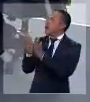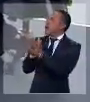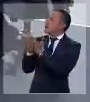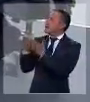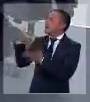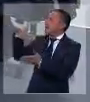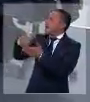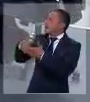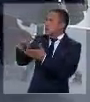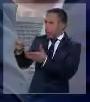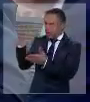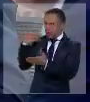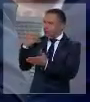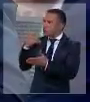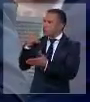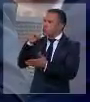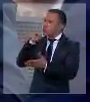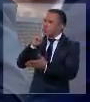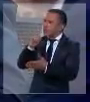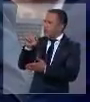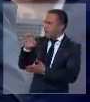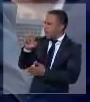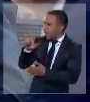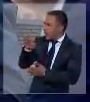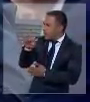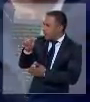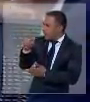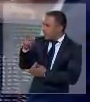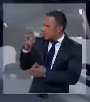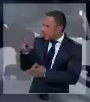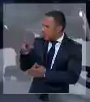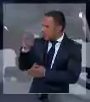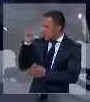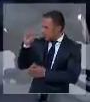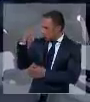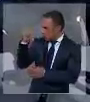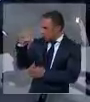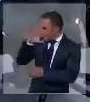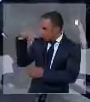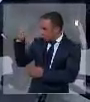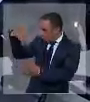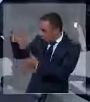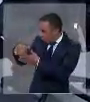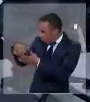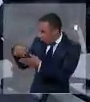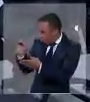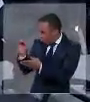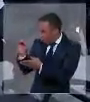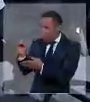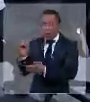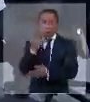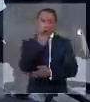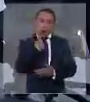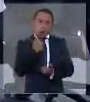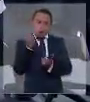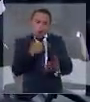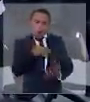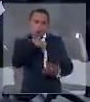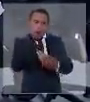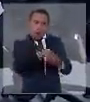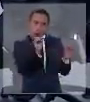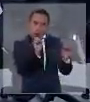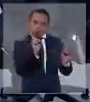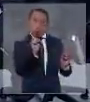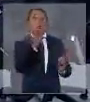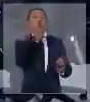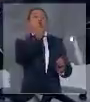del Bester Gordillo? No, fíjate que ahora no la traje. Ah, bueno, o sea, está bien. Por precaución. Perdón. Entonces, el poder al maestro,